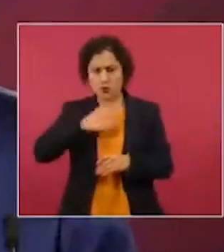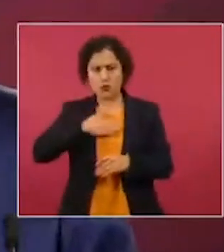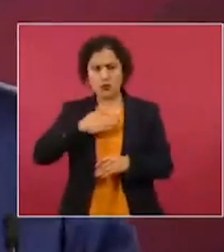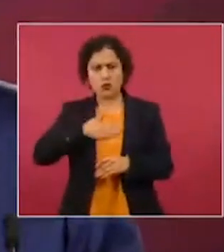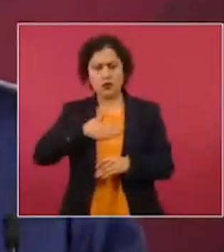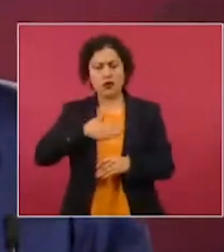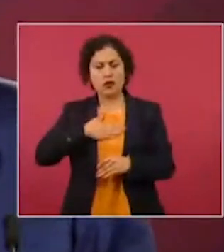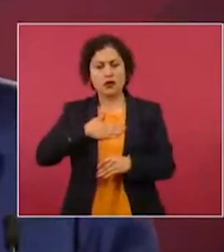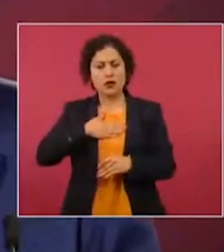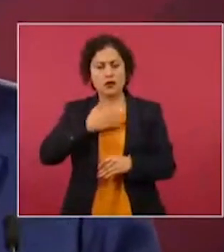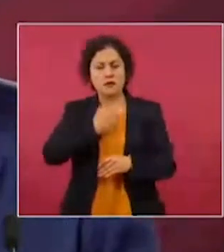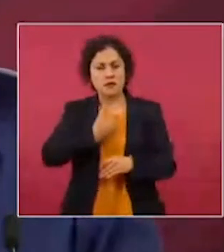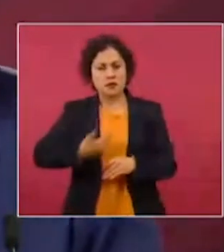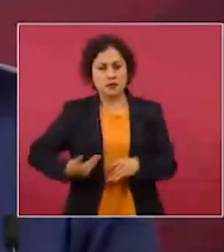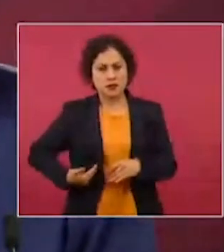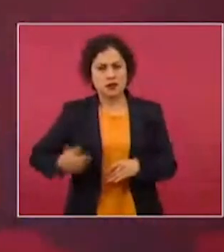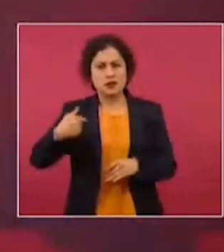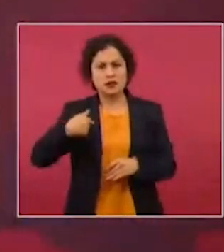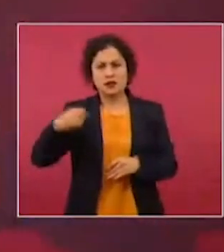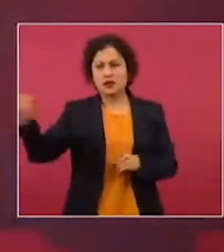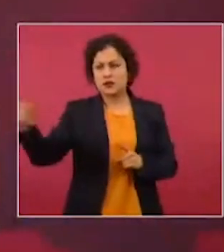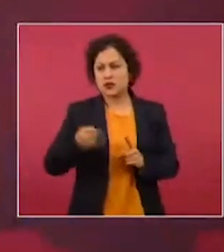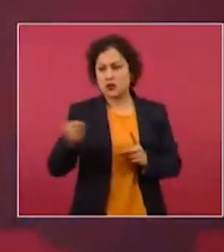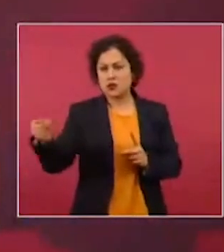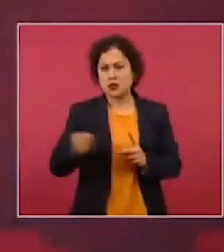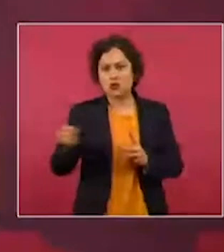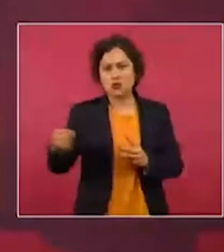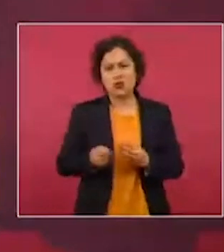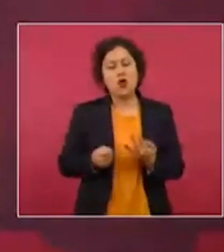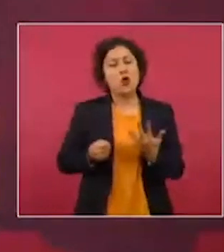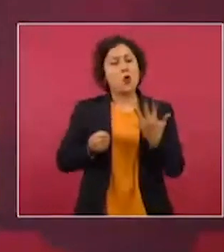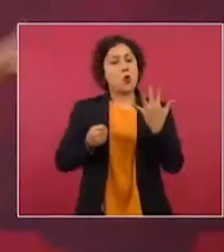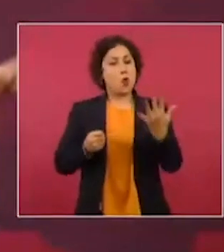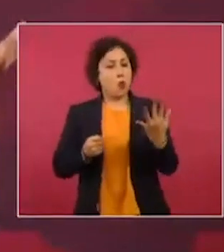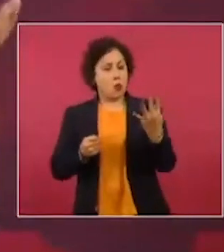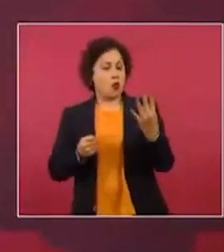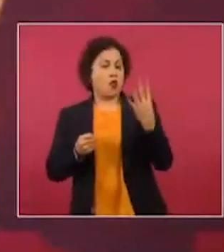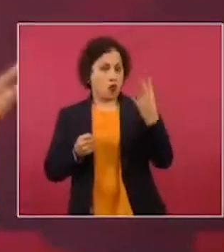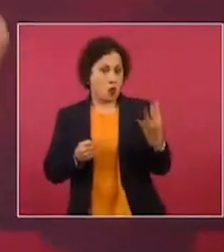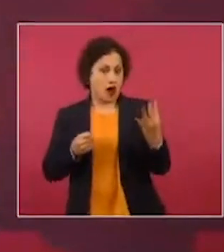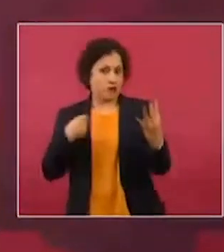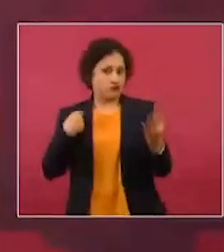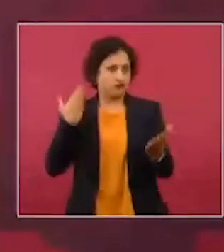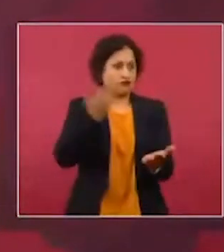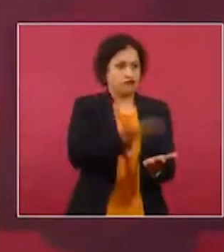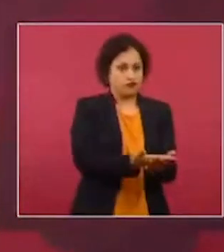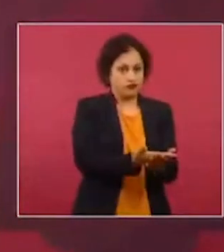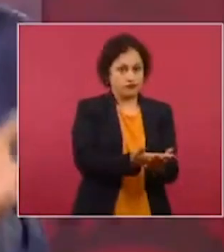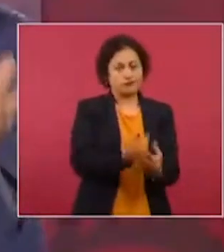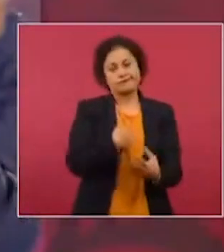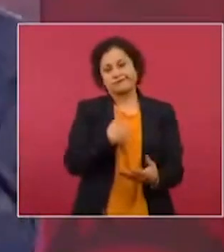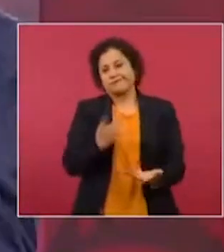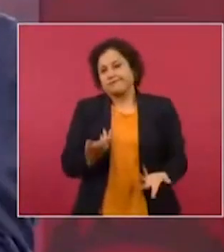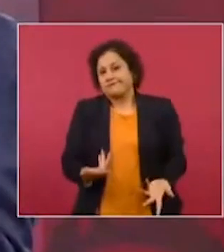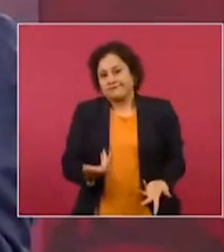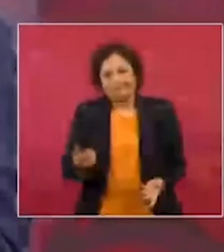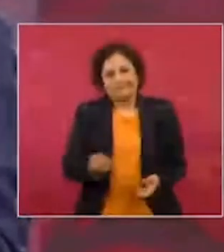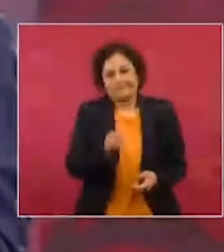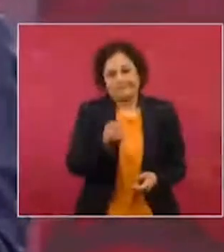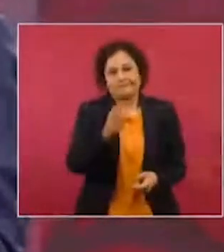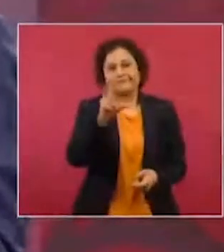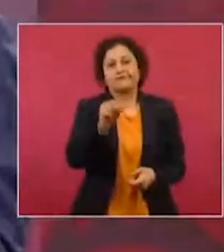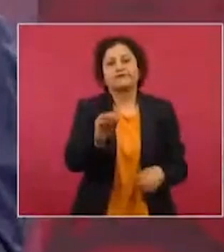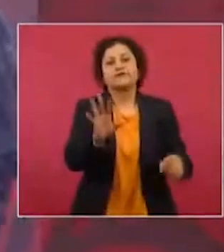alimentos a precios justos dice eliminar las barreras que que impiden que que los alimentos lleguen a los mercados con precios justos